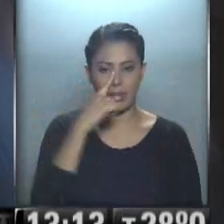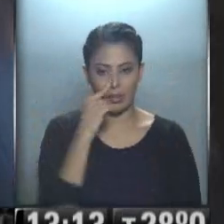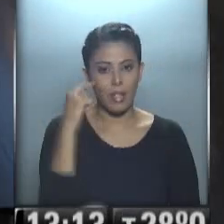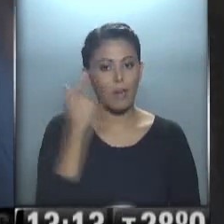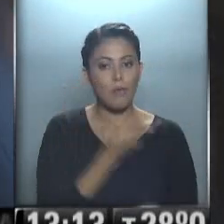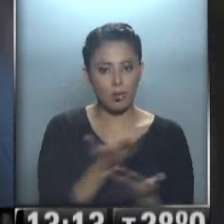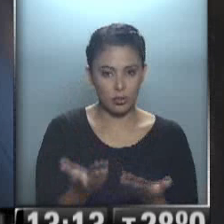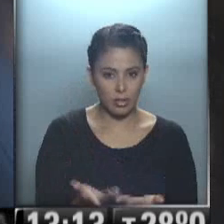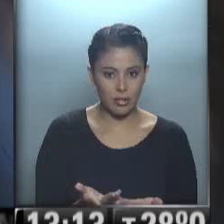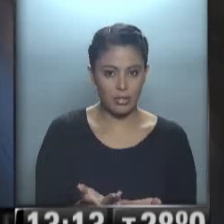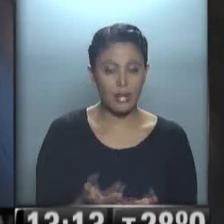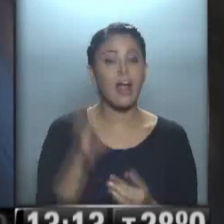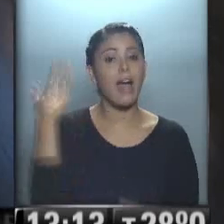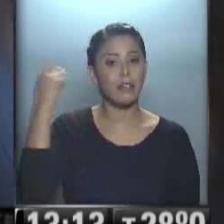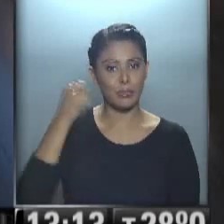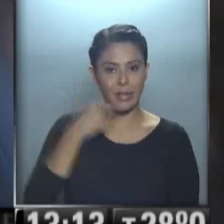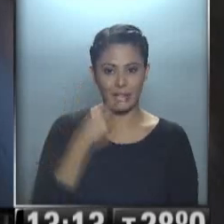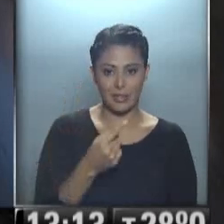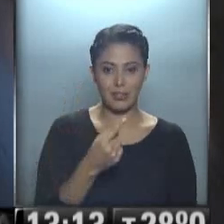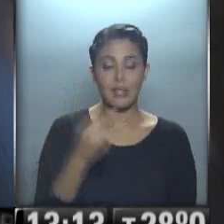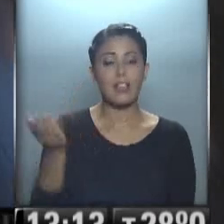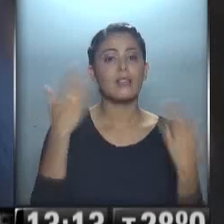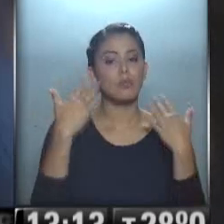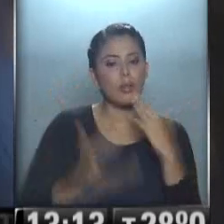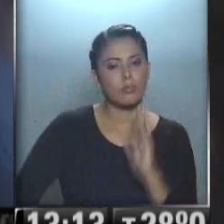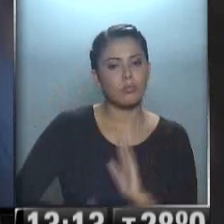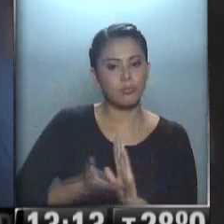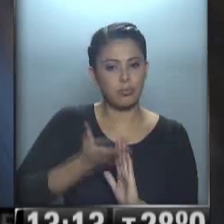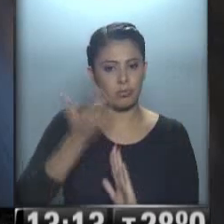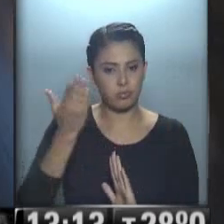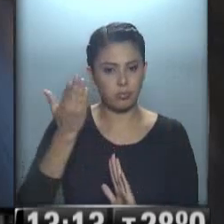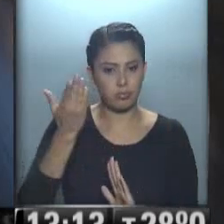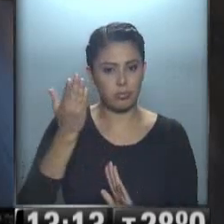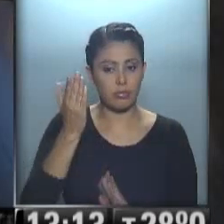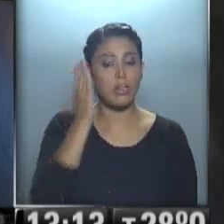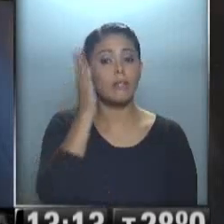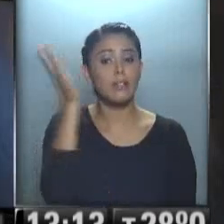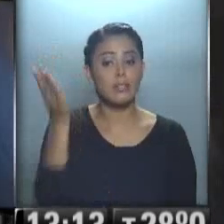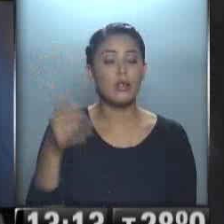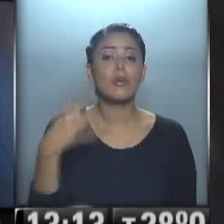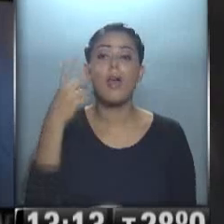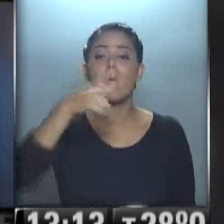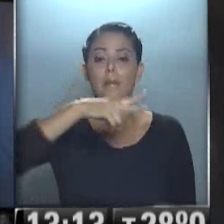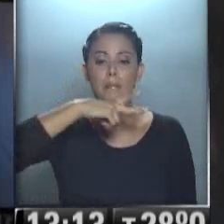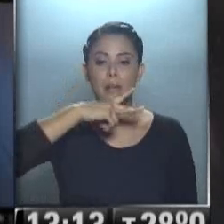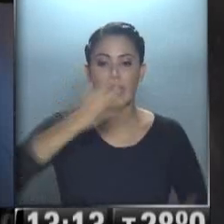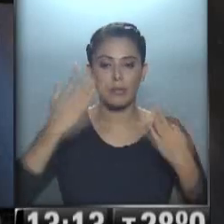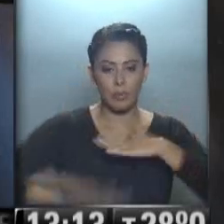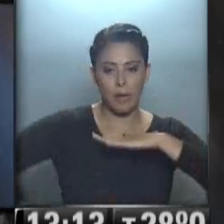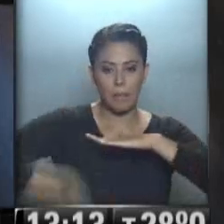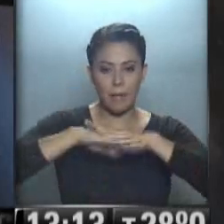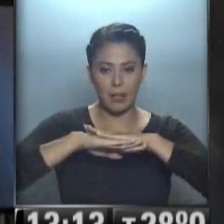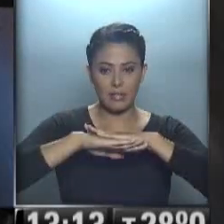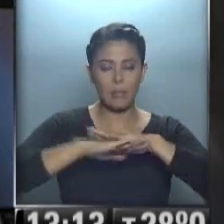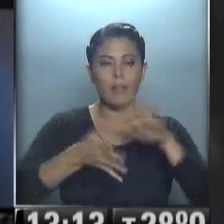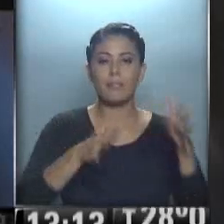anticipando, adelantando, como decía Agustina, el ascenso de temperatura tanto que llegaremos al viernes con una temperatura máxima